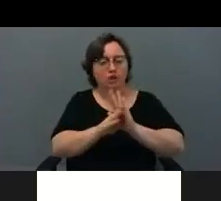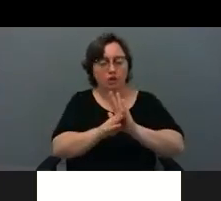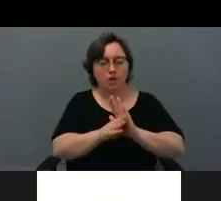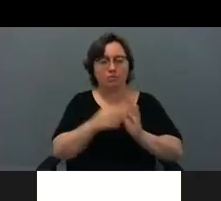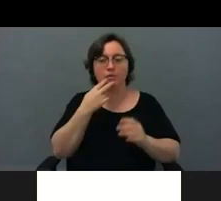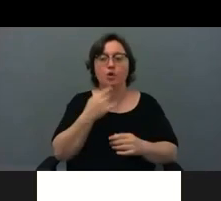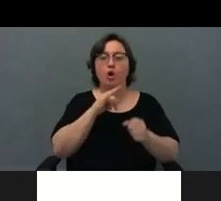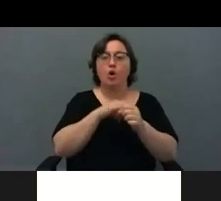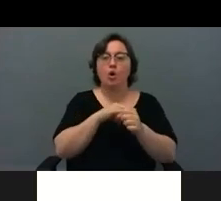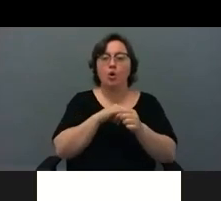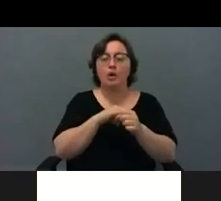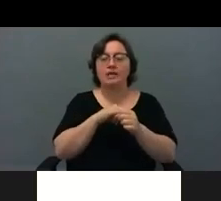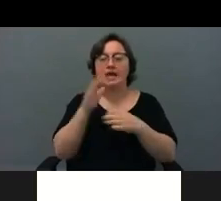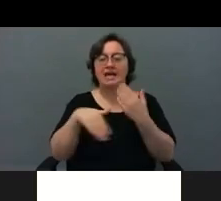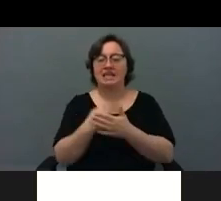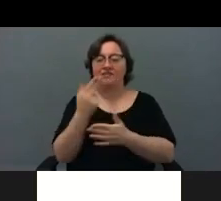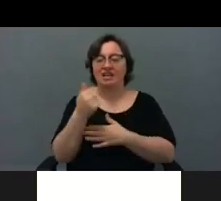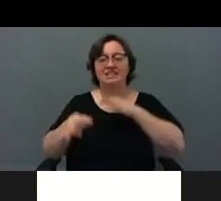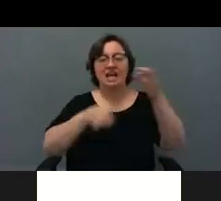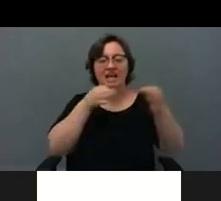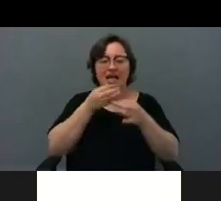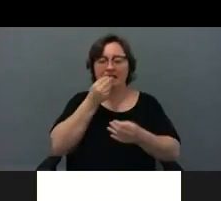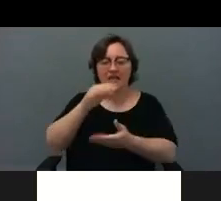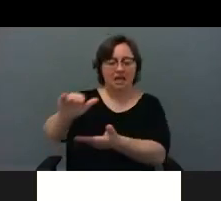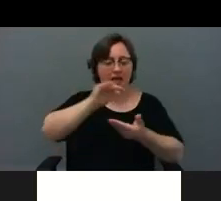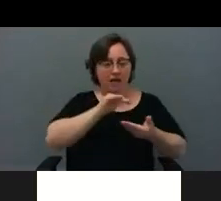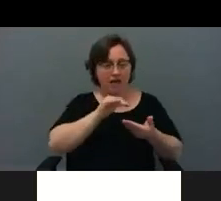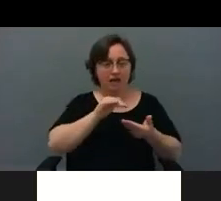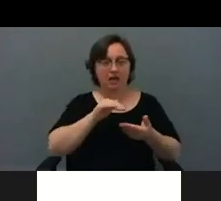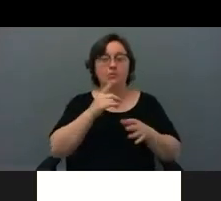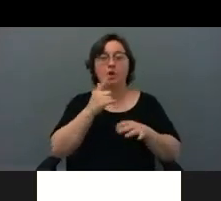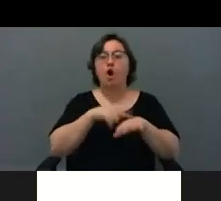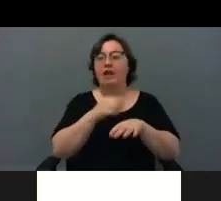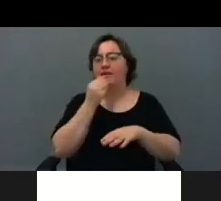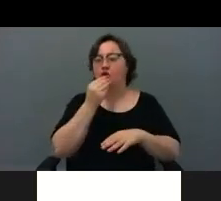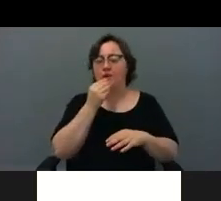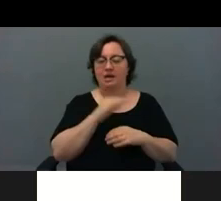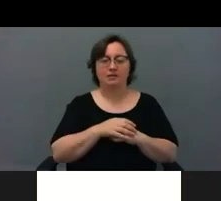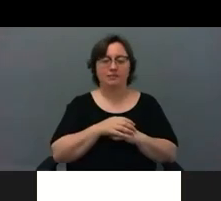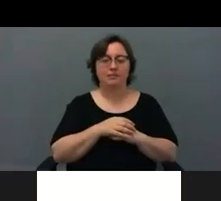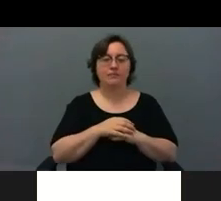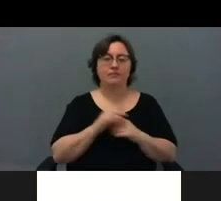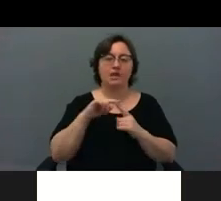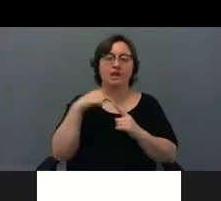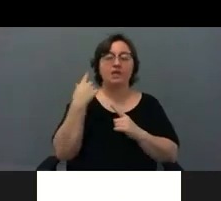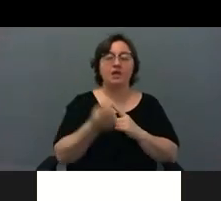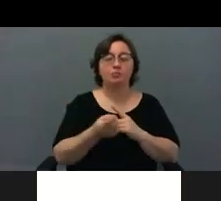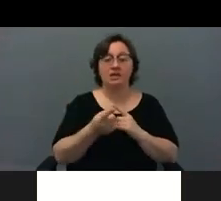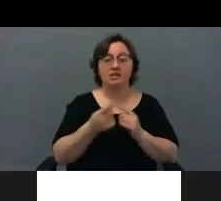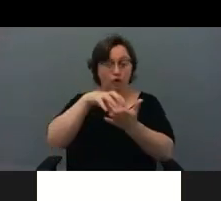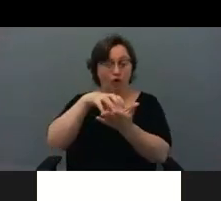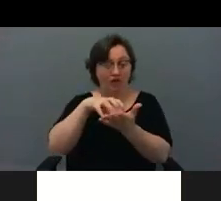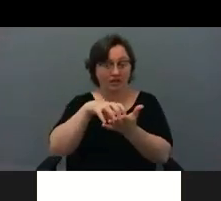lunes, tenemos un catering de lunes a viernes para la hora de comer. Después, desde el mismo